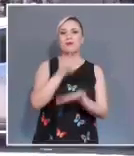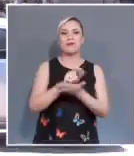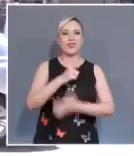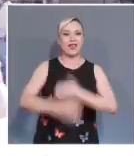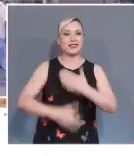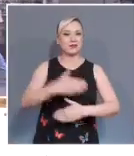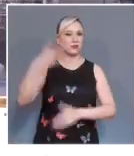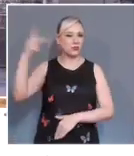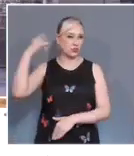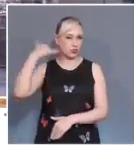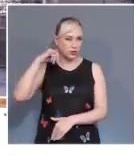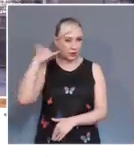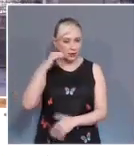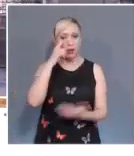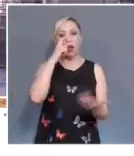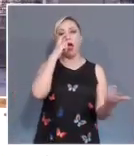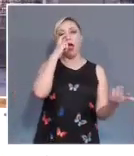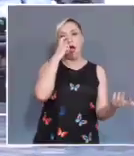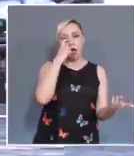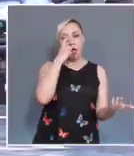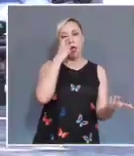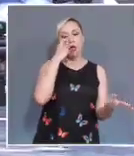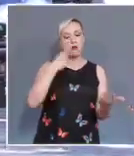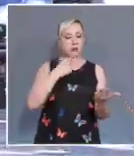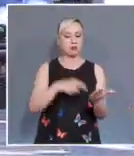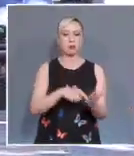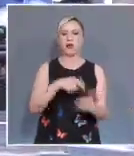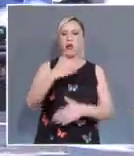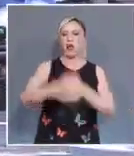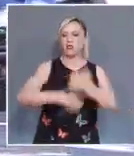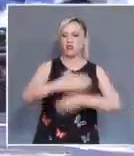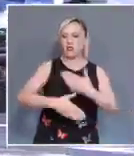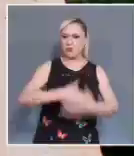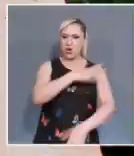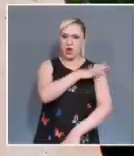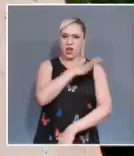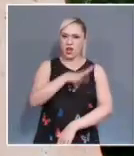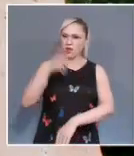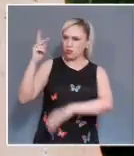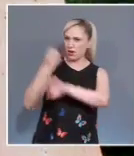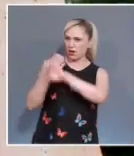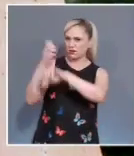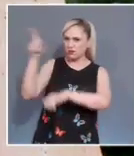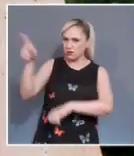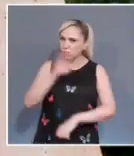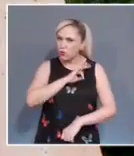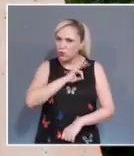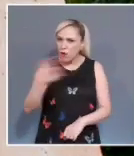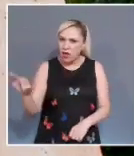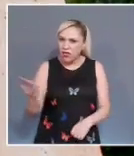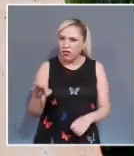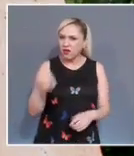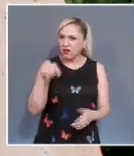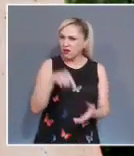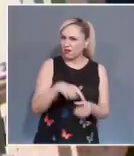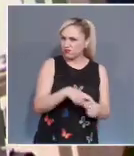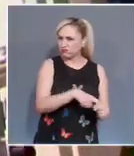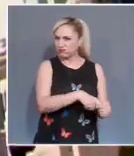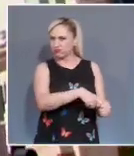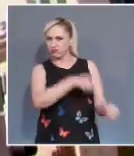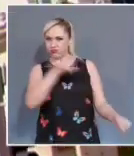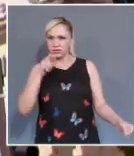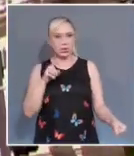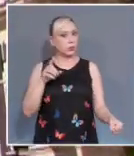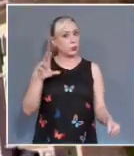otros temas, invalidó que se haya dado al Archivo General del Estado la naturaleza jurídica de organismo público descentralizado, lo que afectaba su